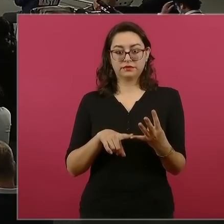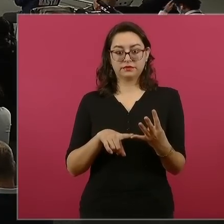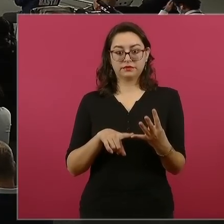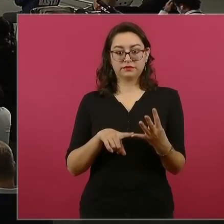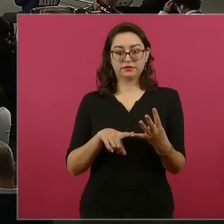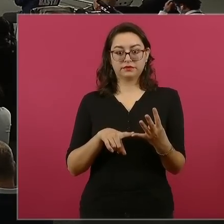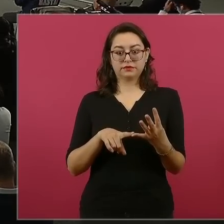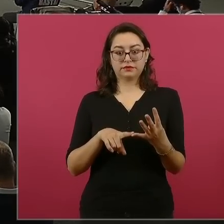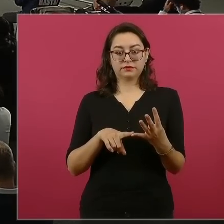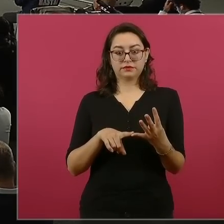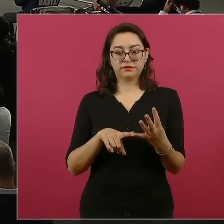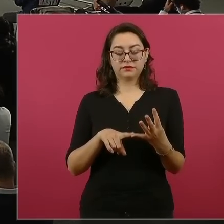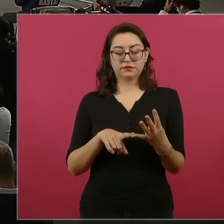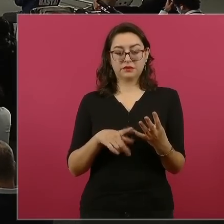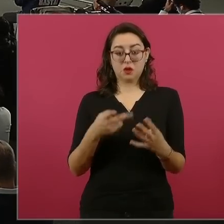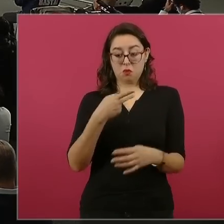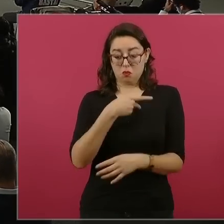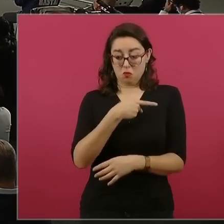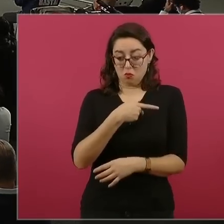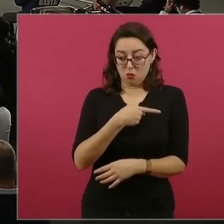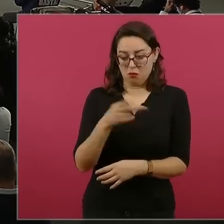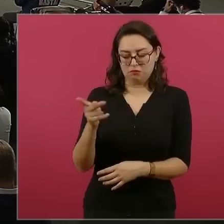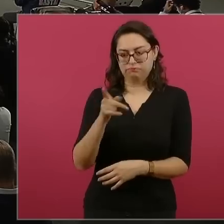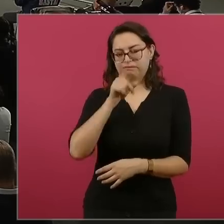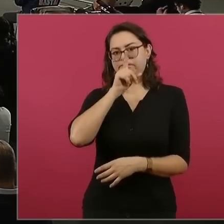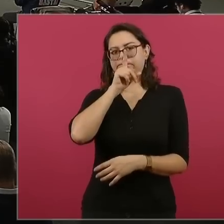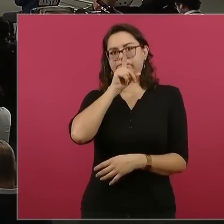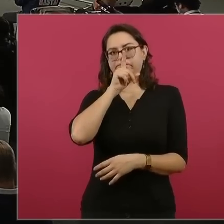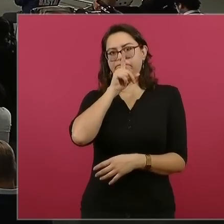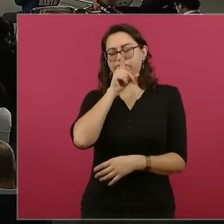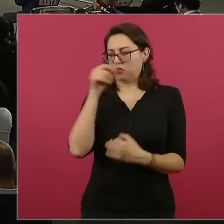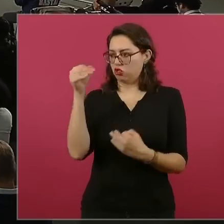el vivir libres de miseria.